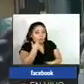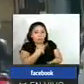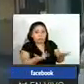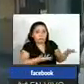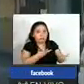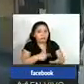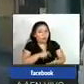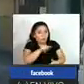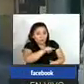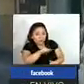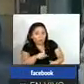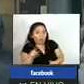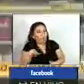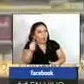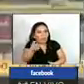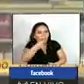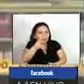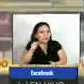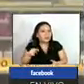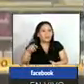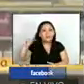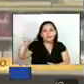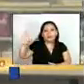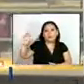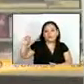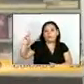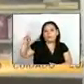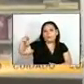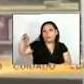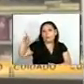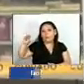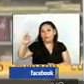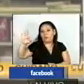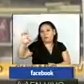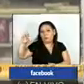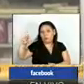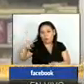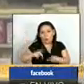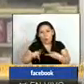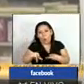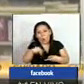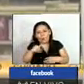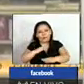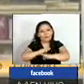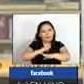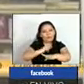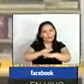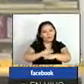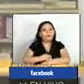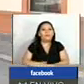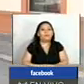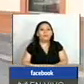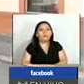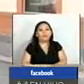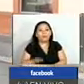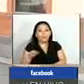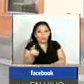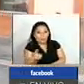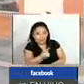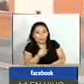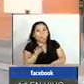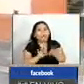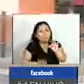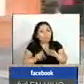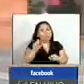¿Y todo eso tienen agotado, el ibuprofeno? Ibuprofeno, ajá. Y ciertos antibióticos también. Pero algunas personas, aunque